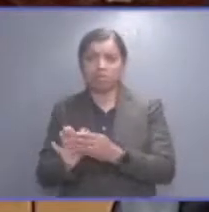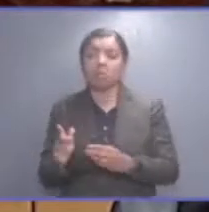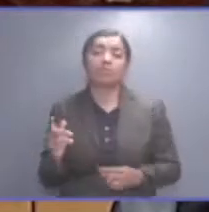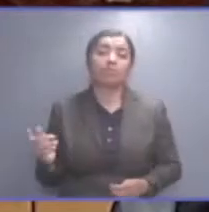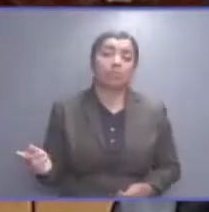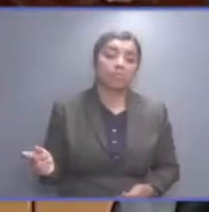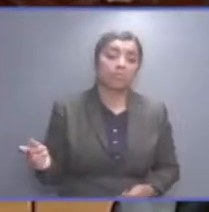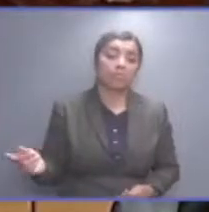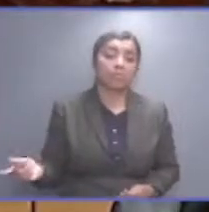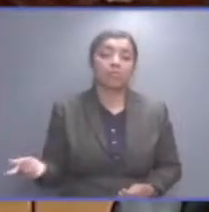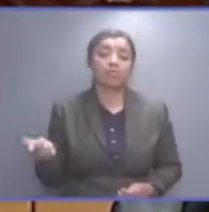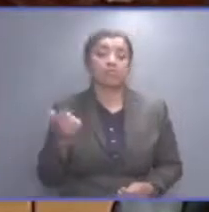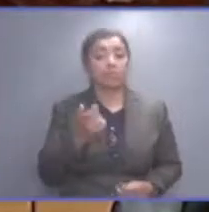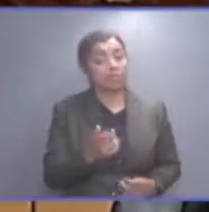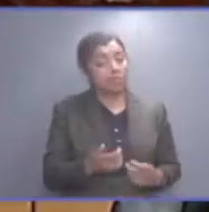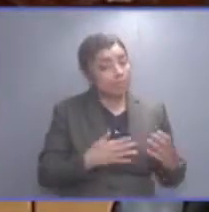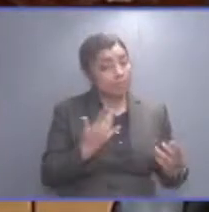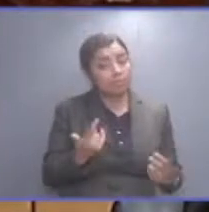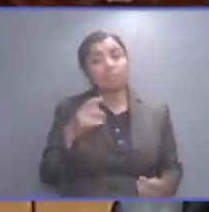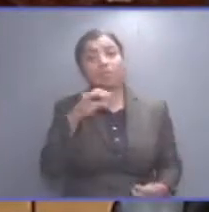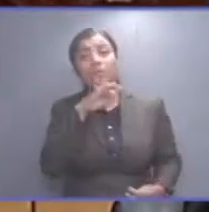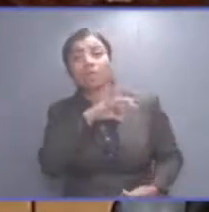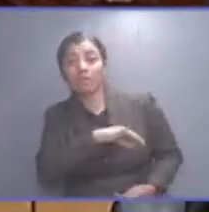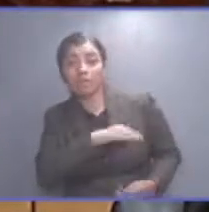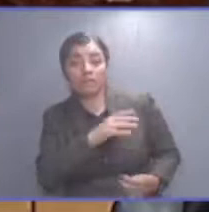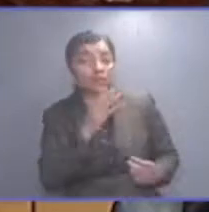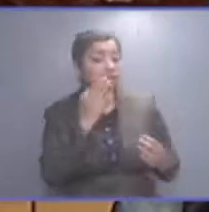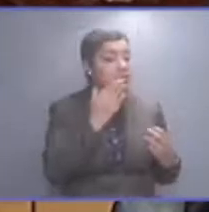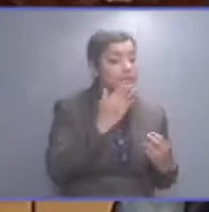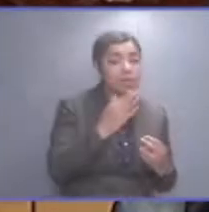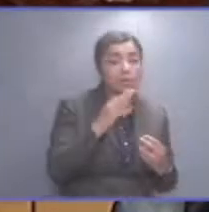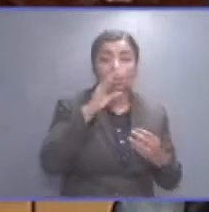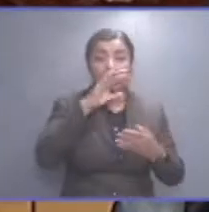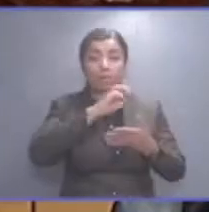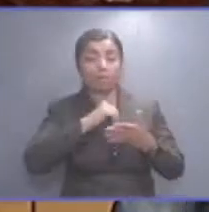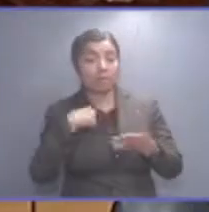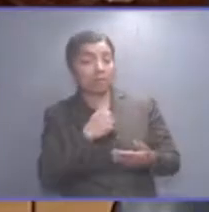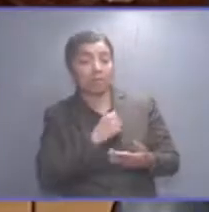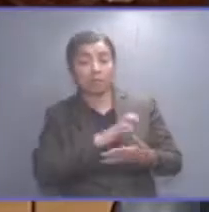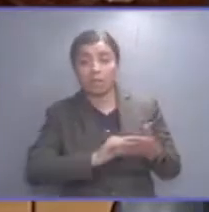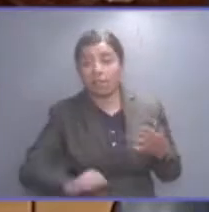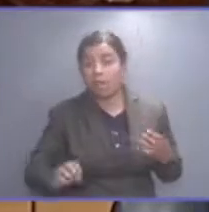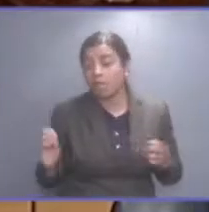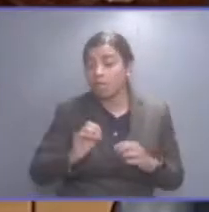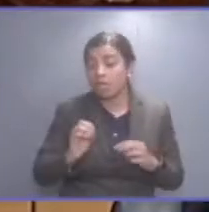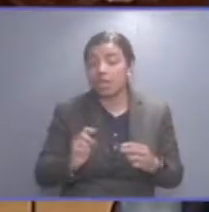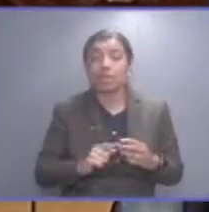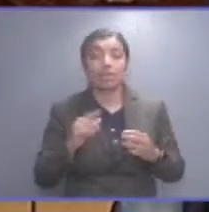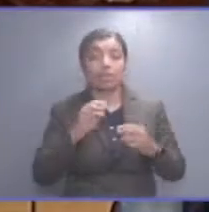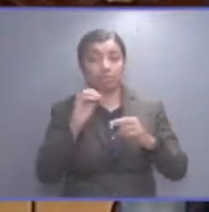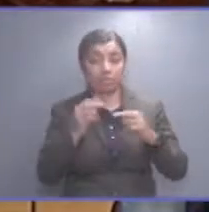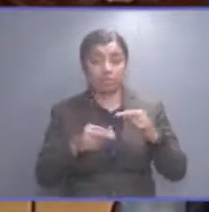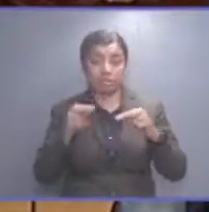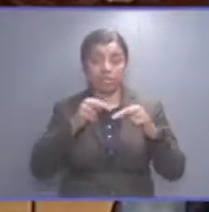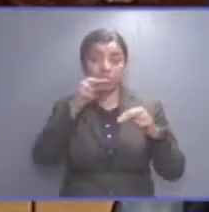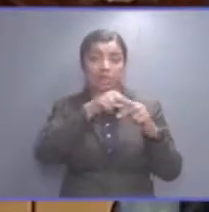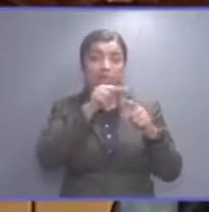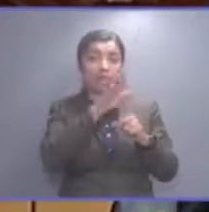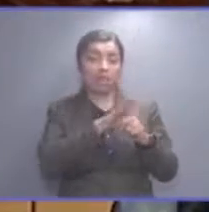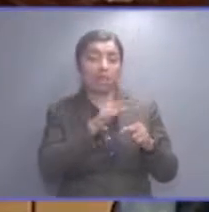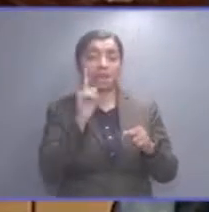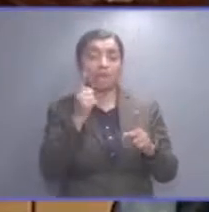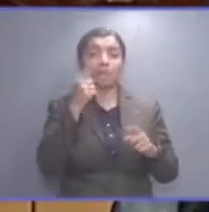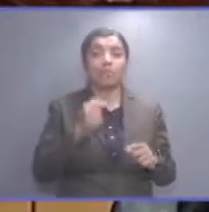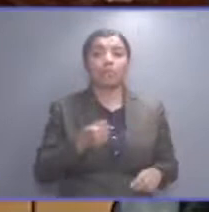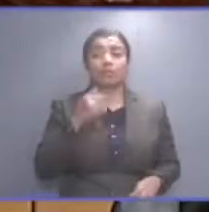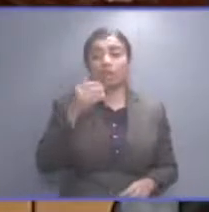vienen y empiezan a ofrecerle beneficios, y que no va a pagar su membresía, y que va a tener una tasa de interés preferencial el primer